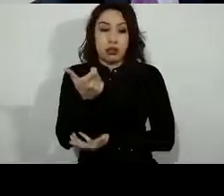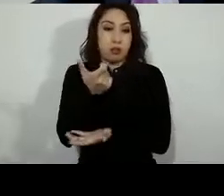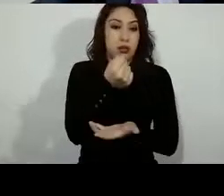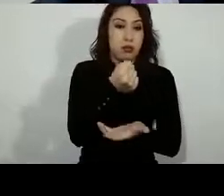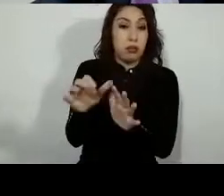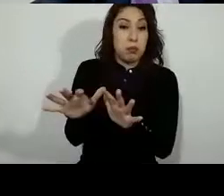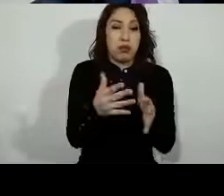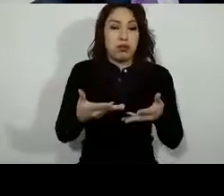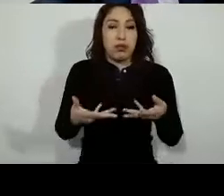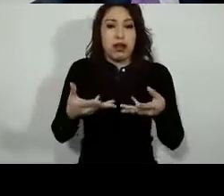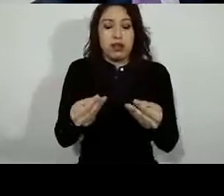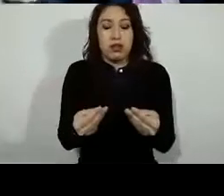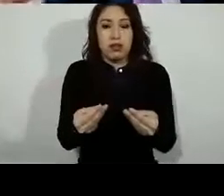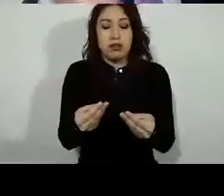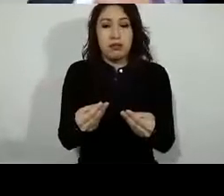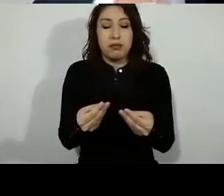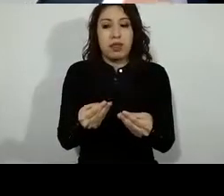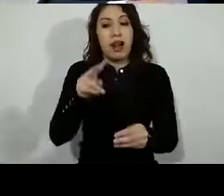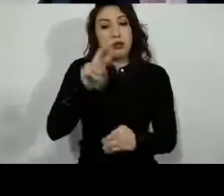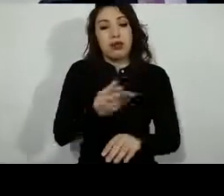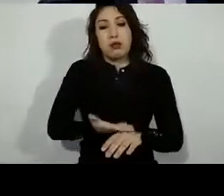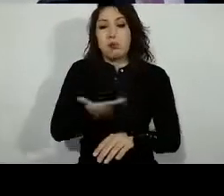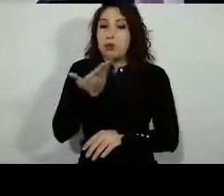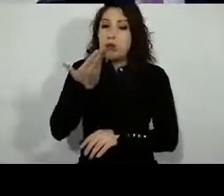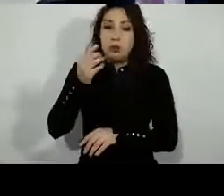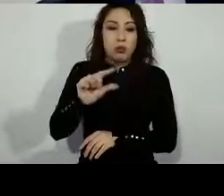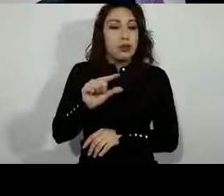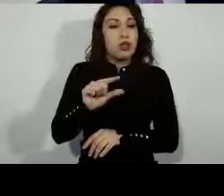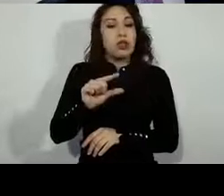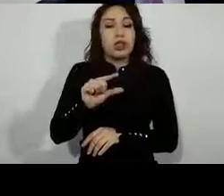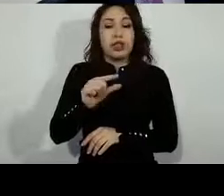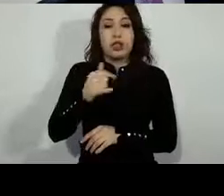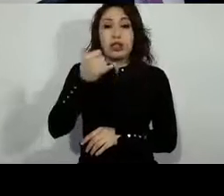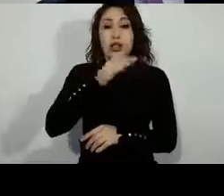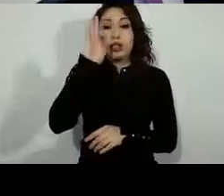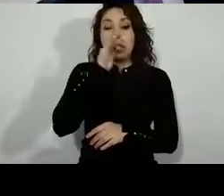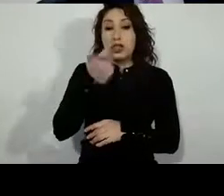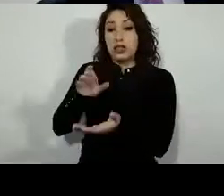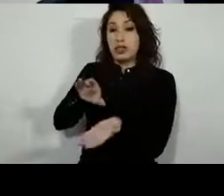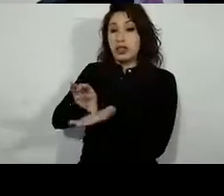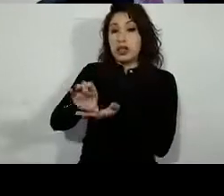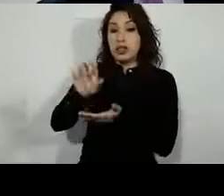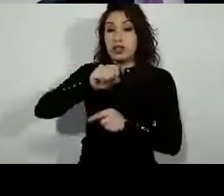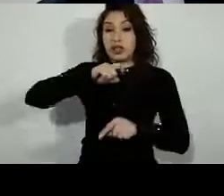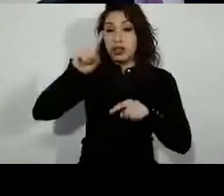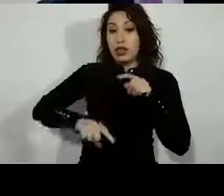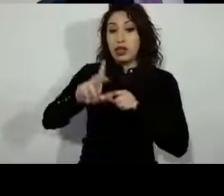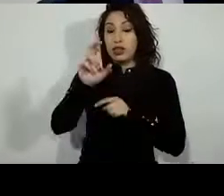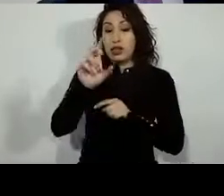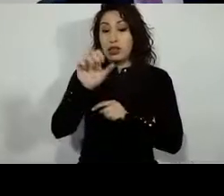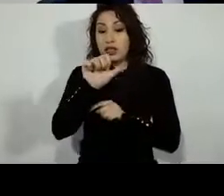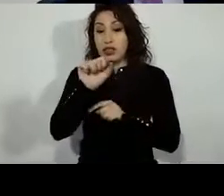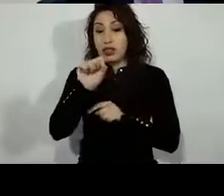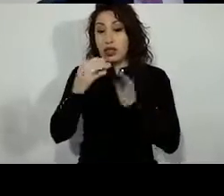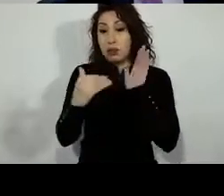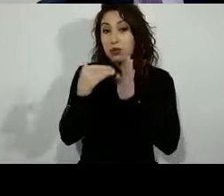Entonces, pues sí nos va a impactar el pago de los 60 millones restantes.